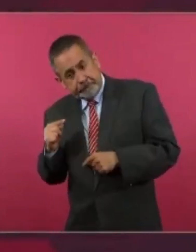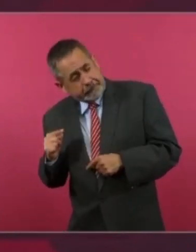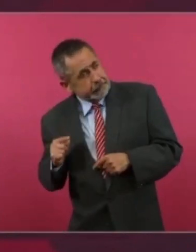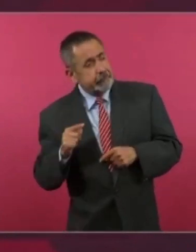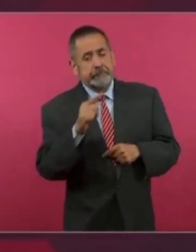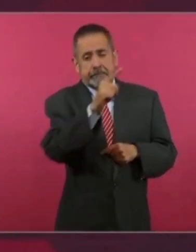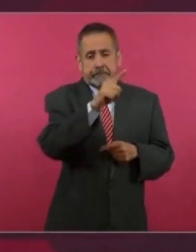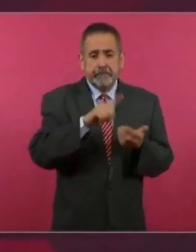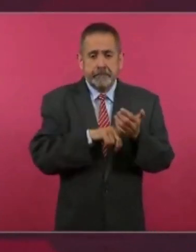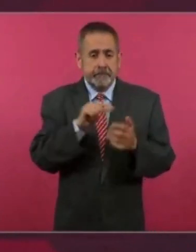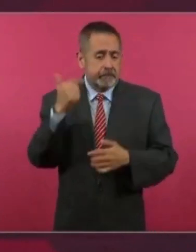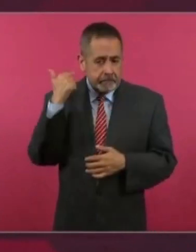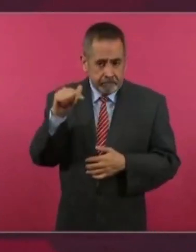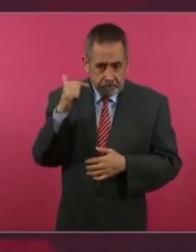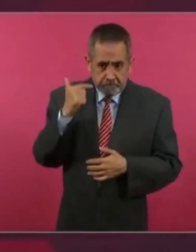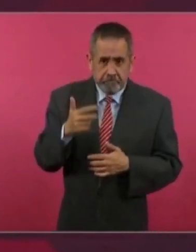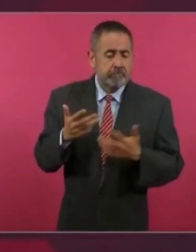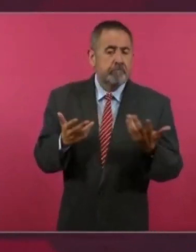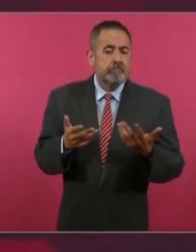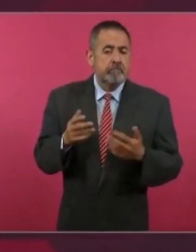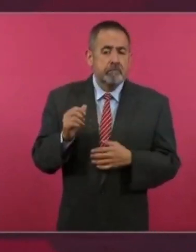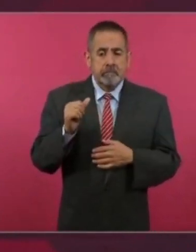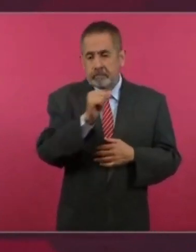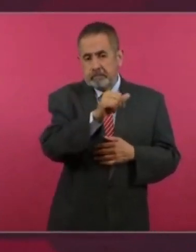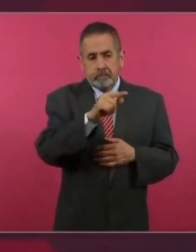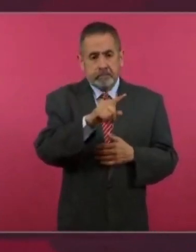a Guadalajara, a